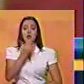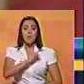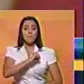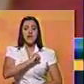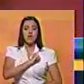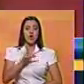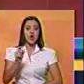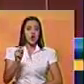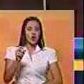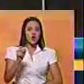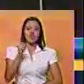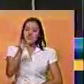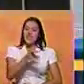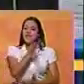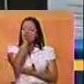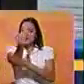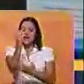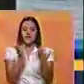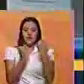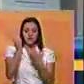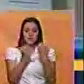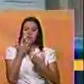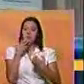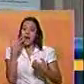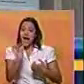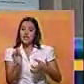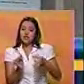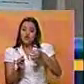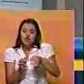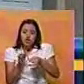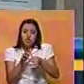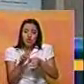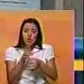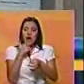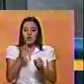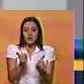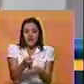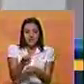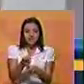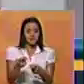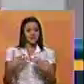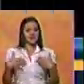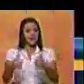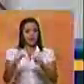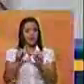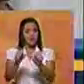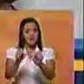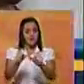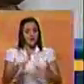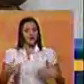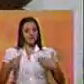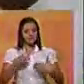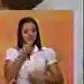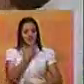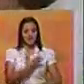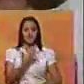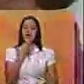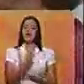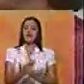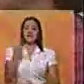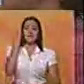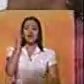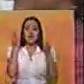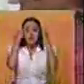nada. Pero si lo tenemos y es muy pequeñito, lo conseguimos, lo curamos y mantenemos nuestras mamas. Bueno, gracias doctora, esa es